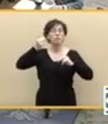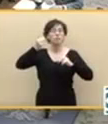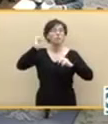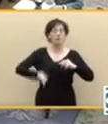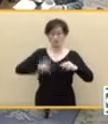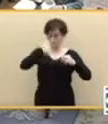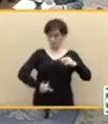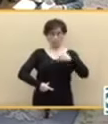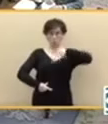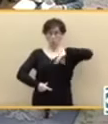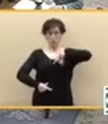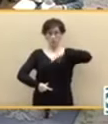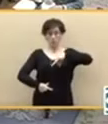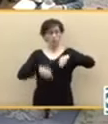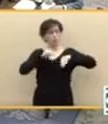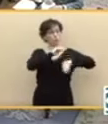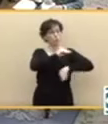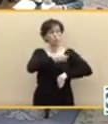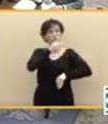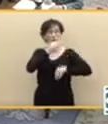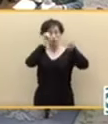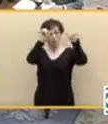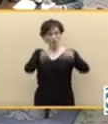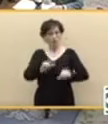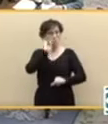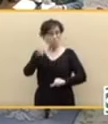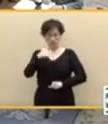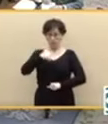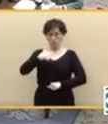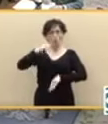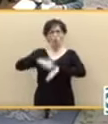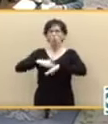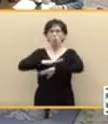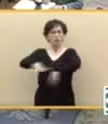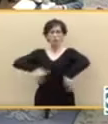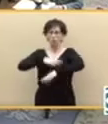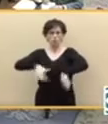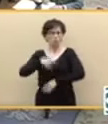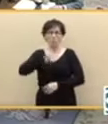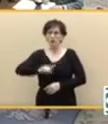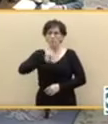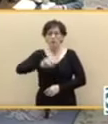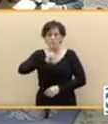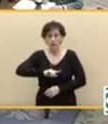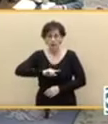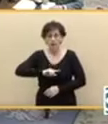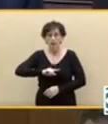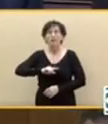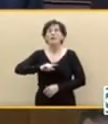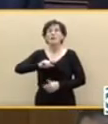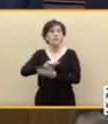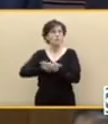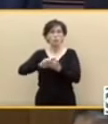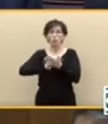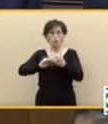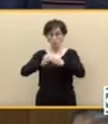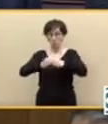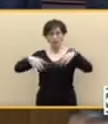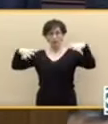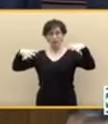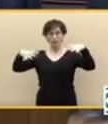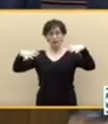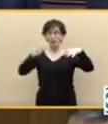argumentación, yo soy el origen de todos los males de la patria que se solucionarán por ensalmo si su candidato llega